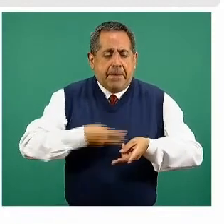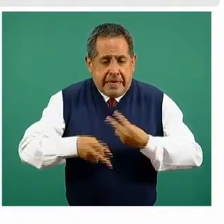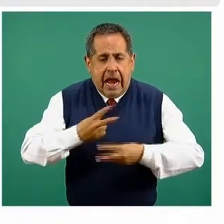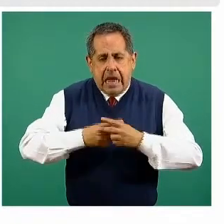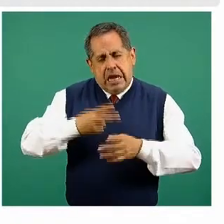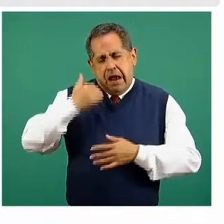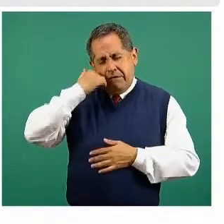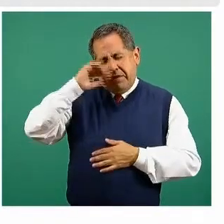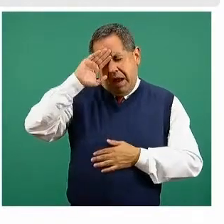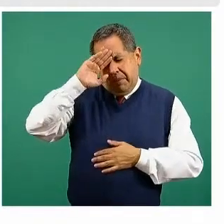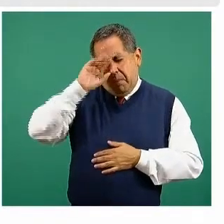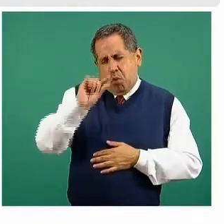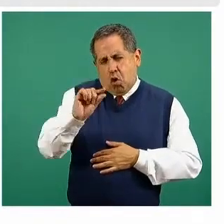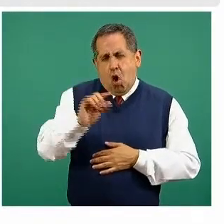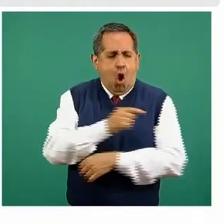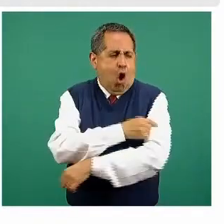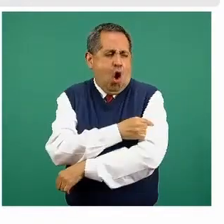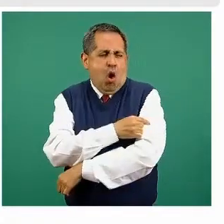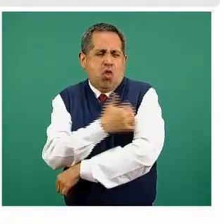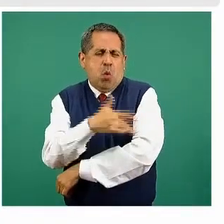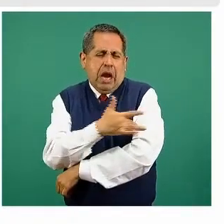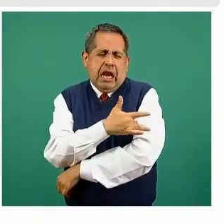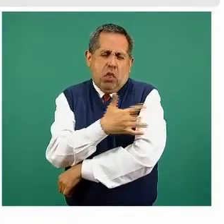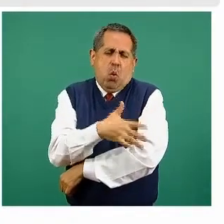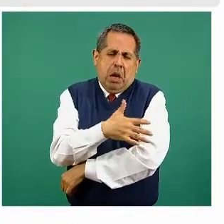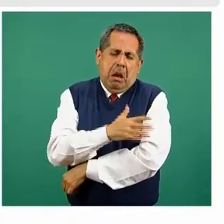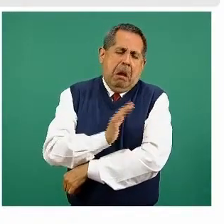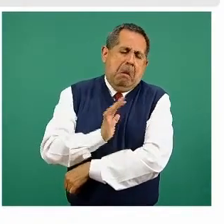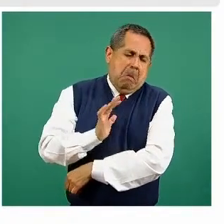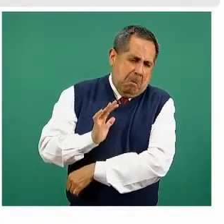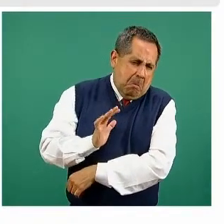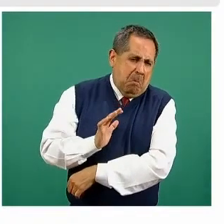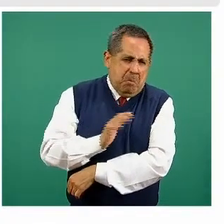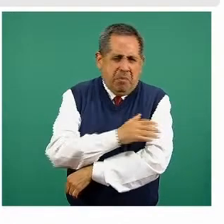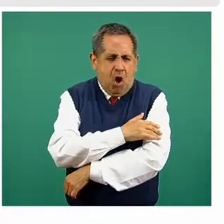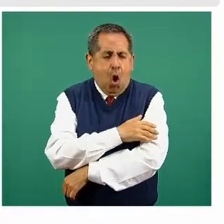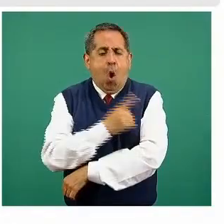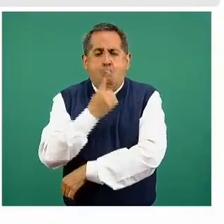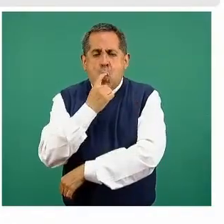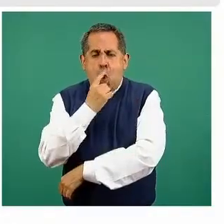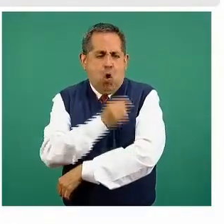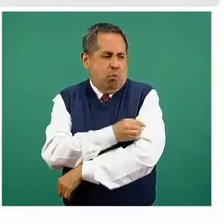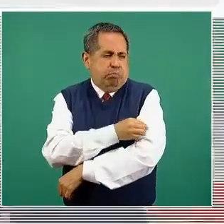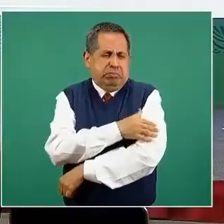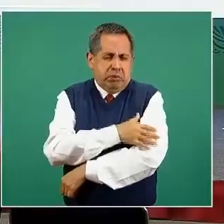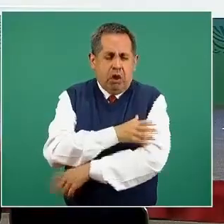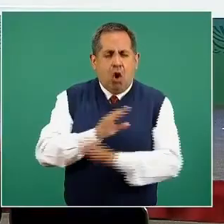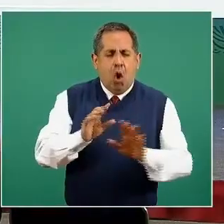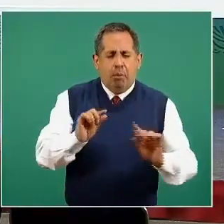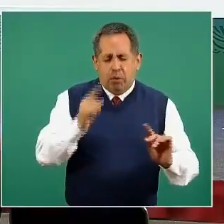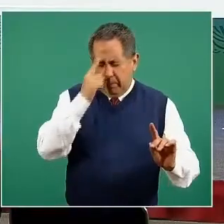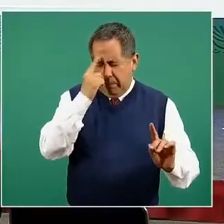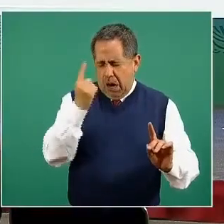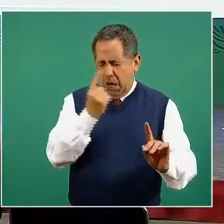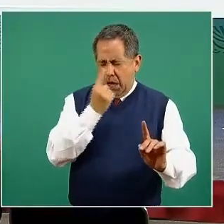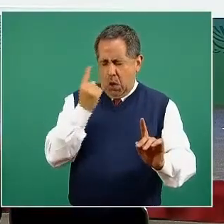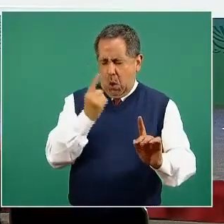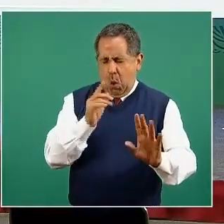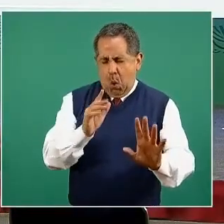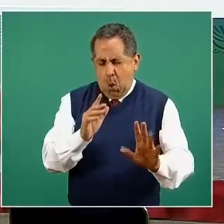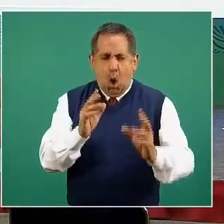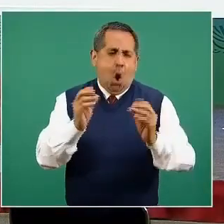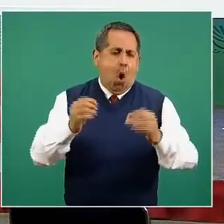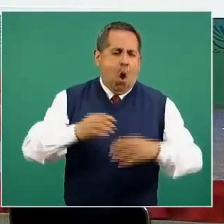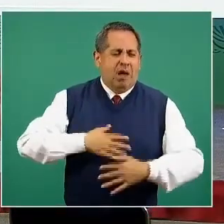comunes, dolor en el sitio de inyección, enrojecimiento en el sitio de inyección, mareo, náusea